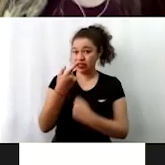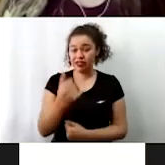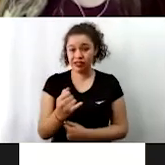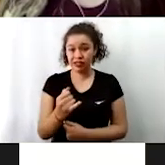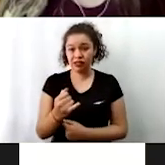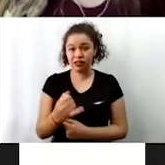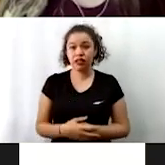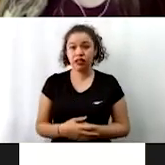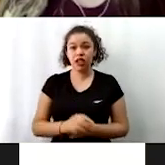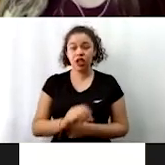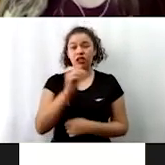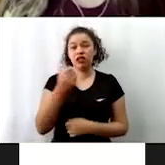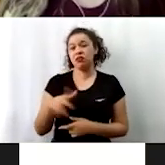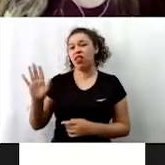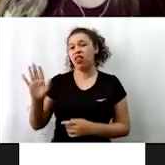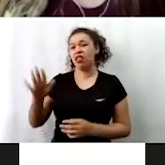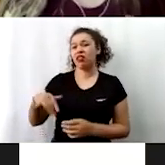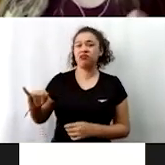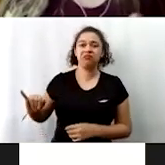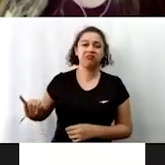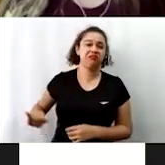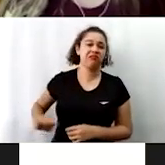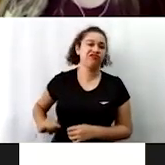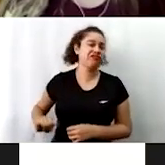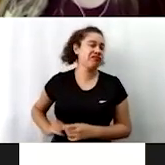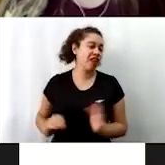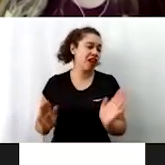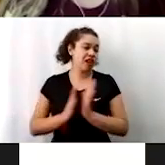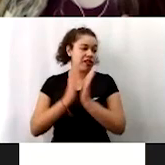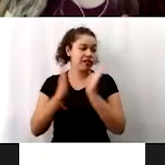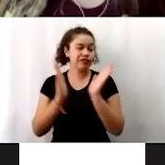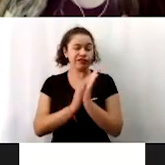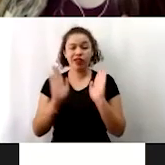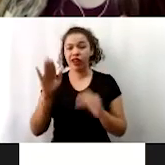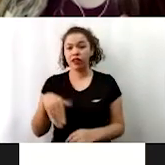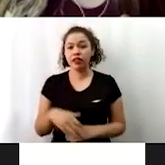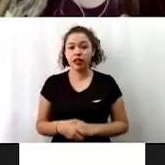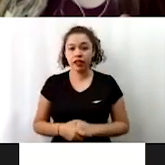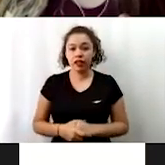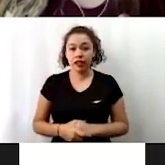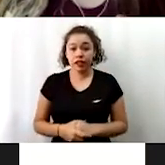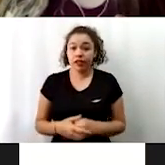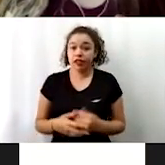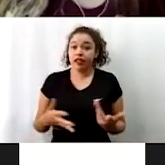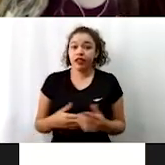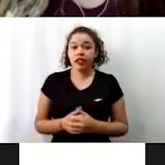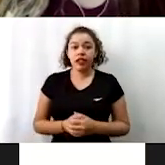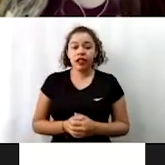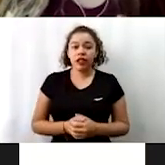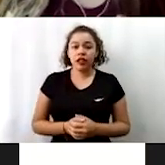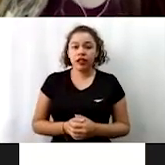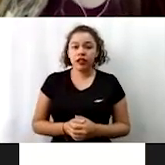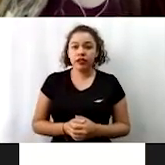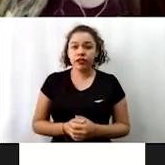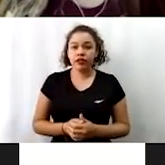más con desinterés o desánimo de participar en estos procesos. Y bueno, en